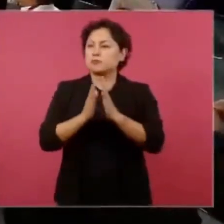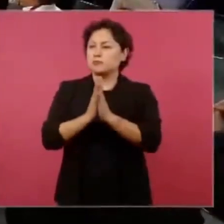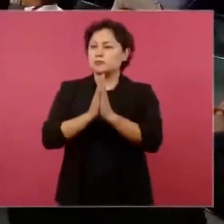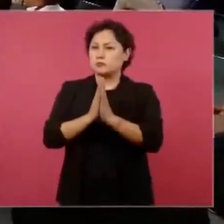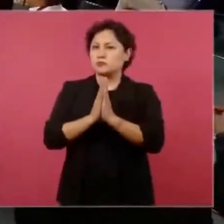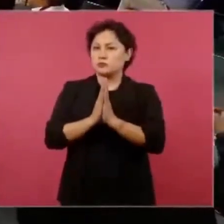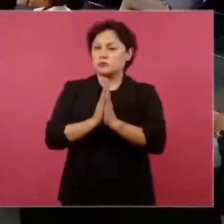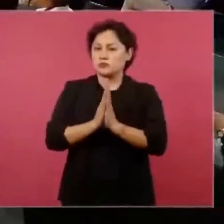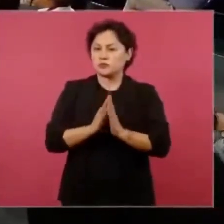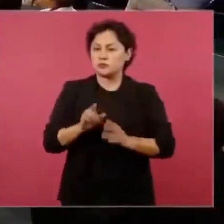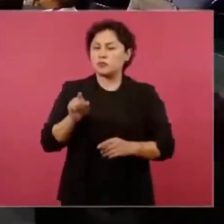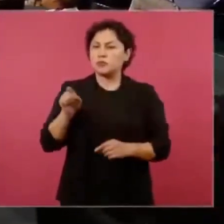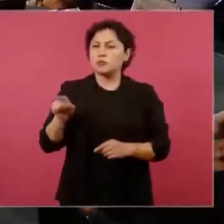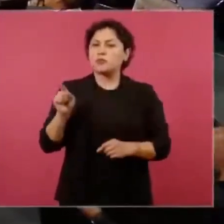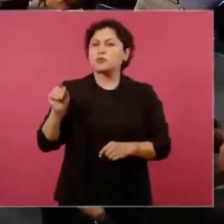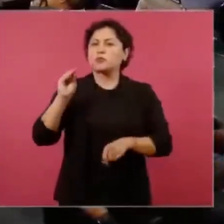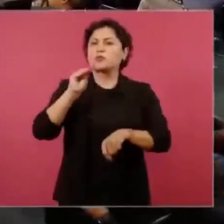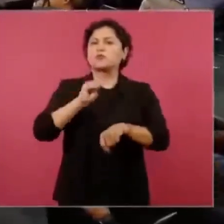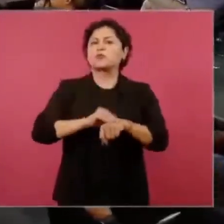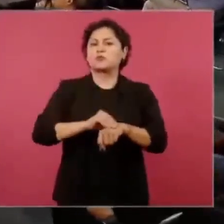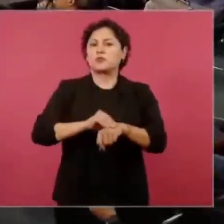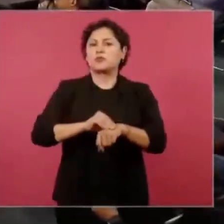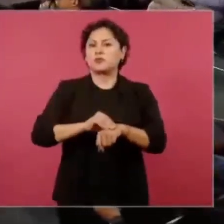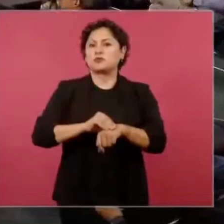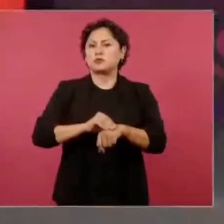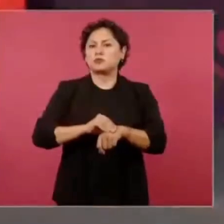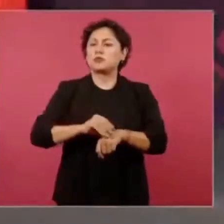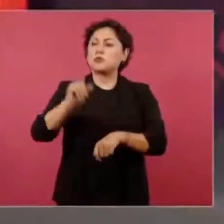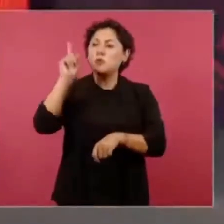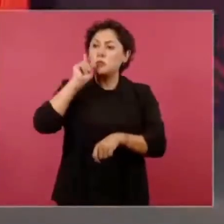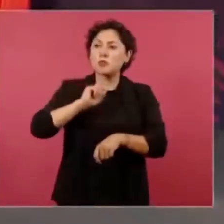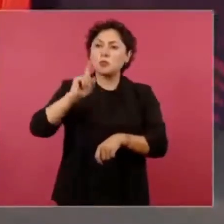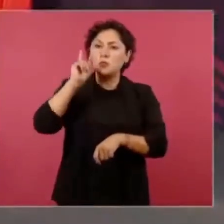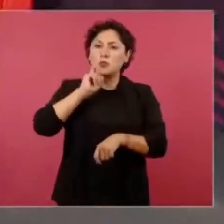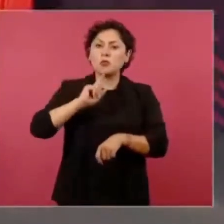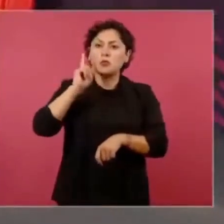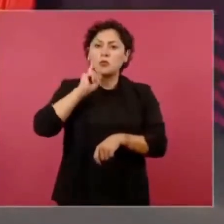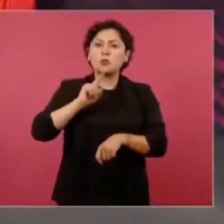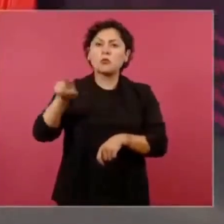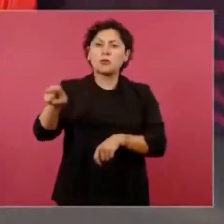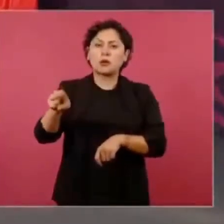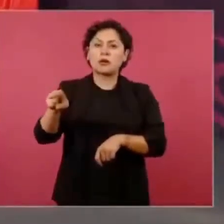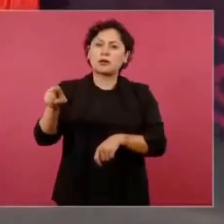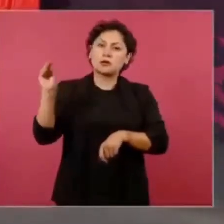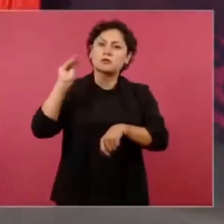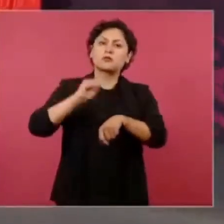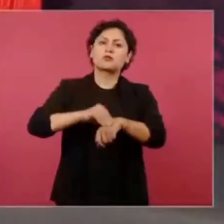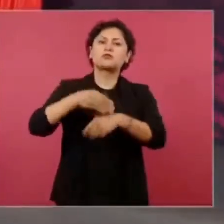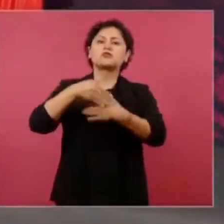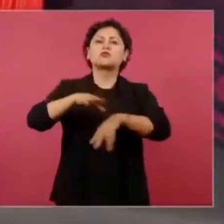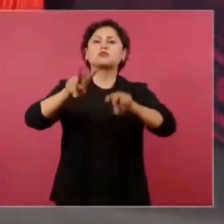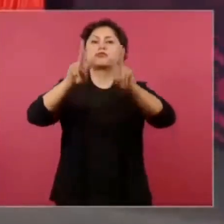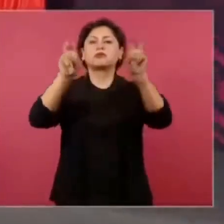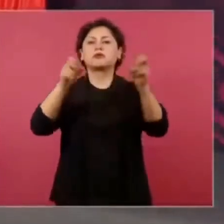voy a mencionar lo que... puso la señora sobre el niño